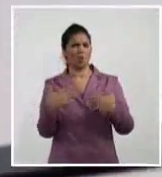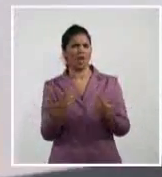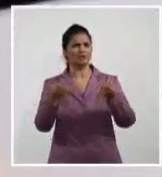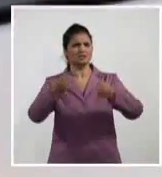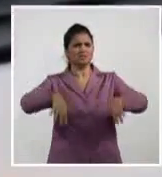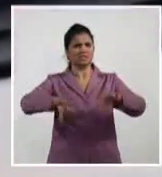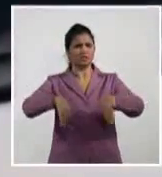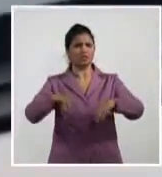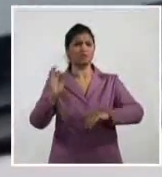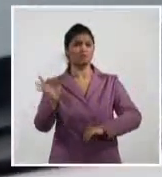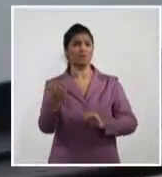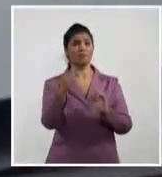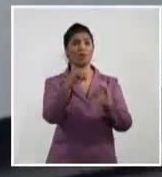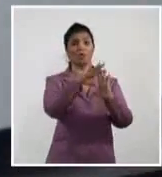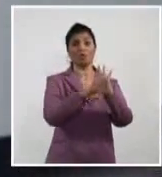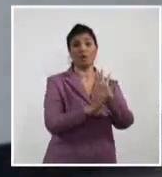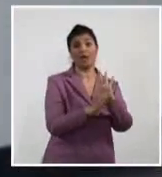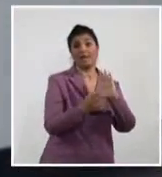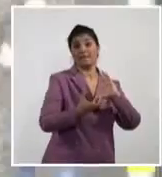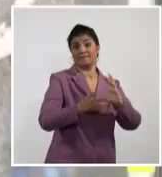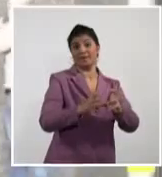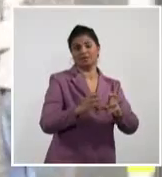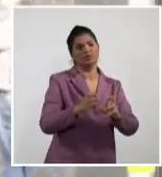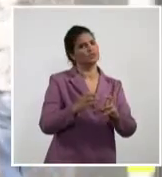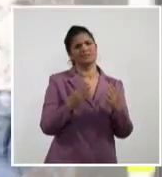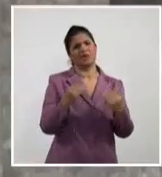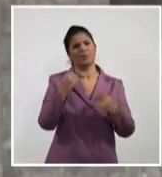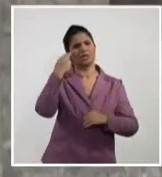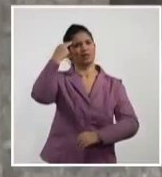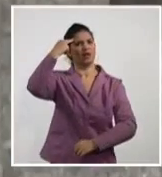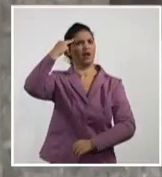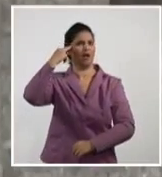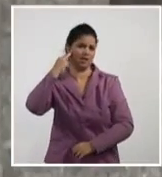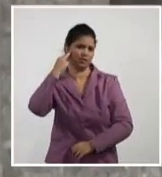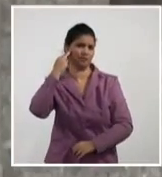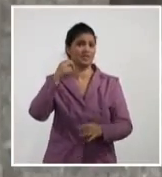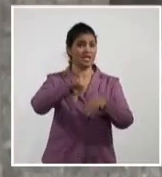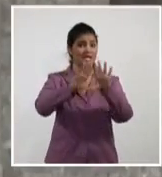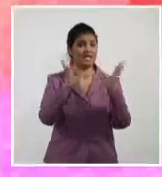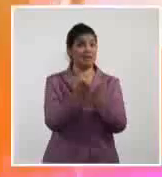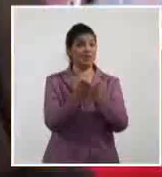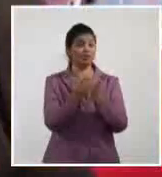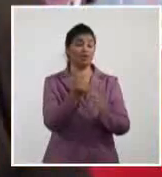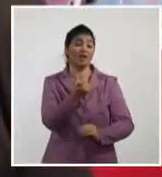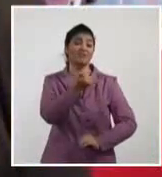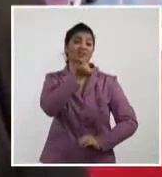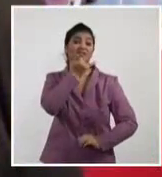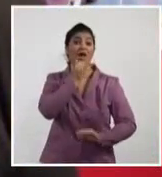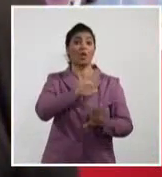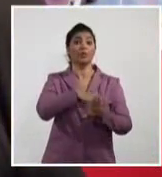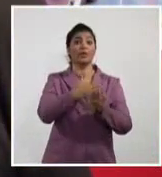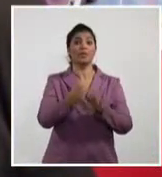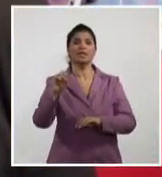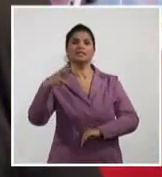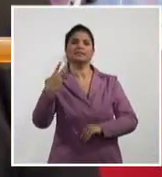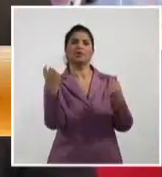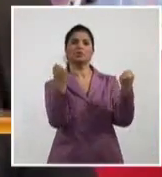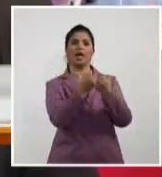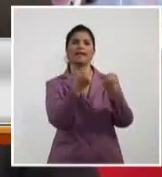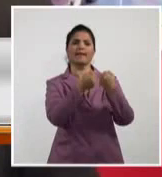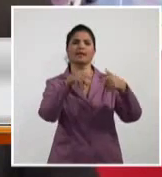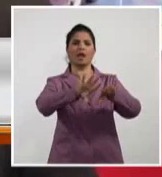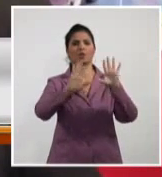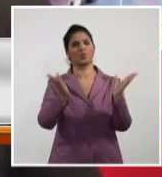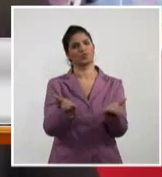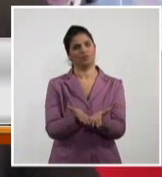lo regulado tras finalizada la Segunda Guerra Mundial. Es un tema de la política económica, de